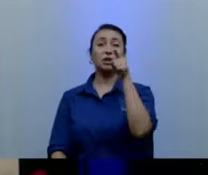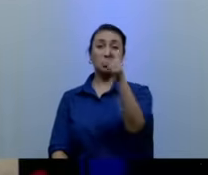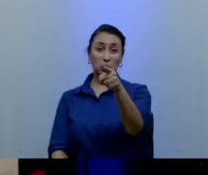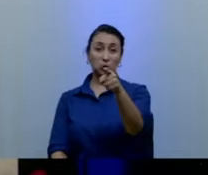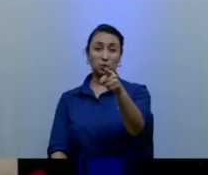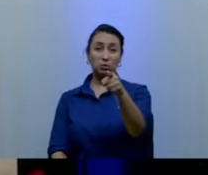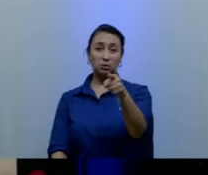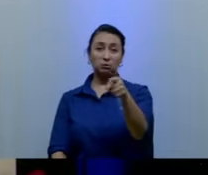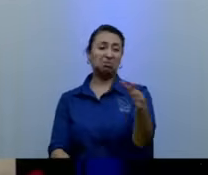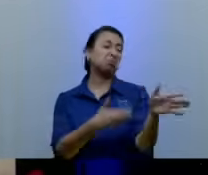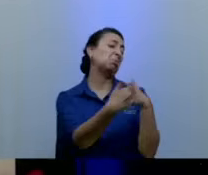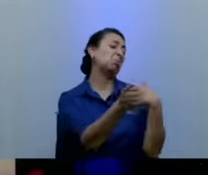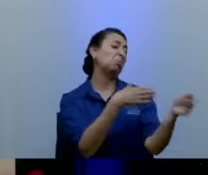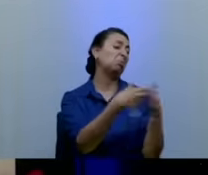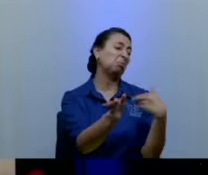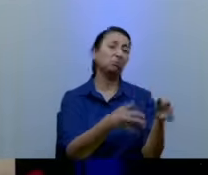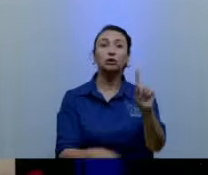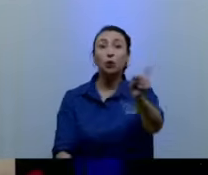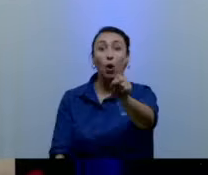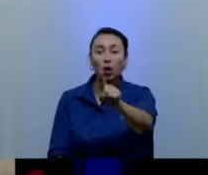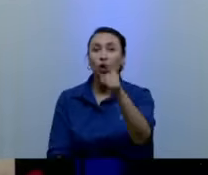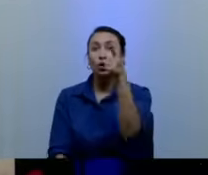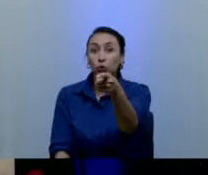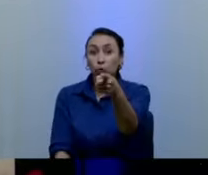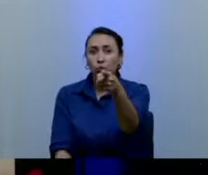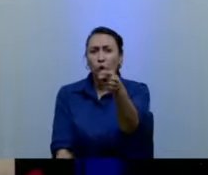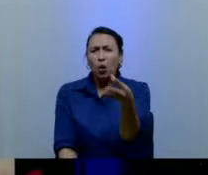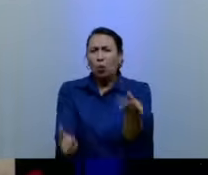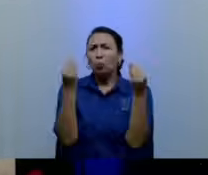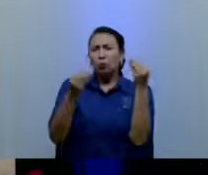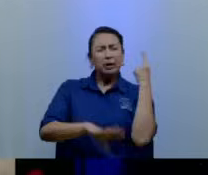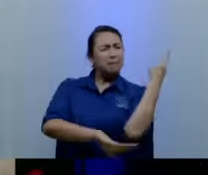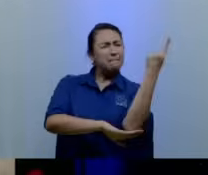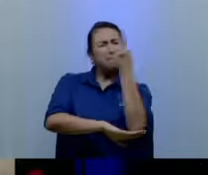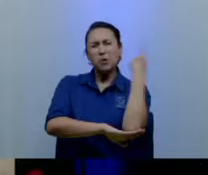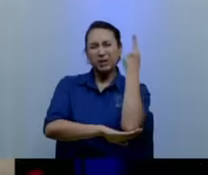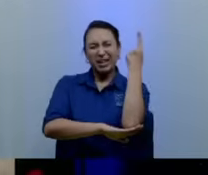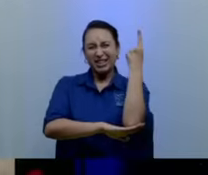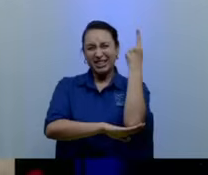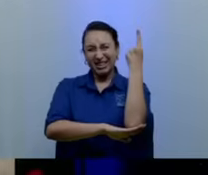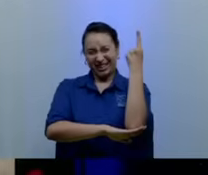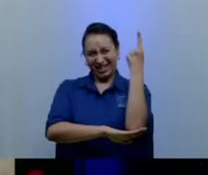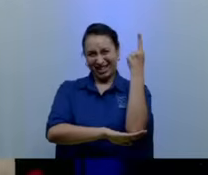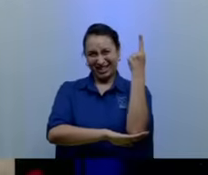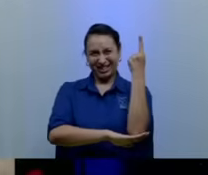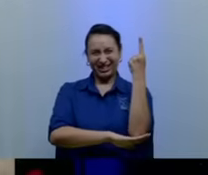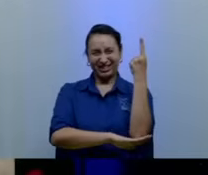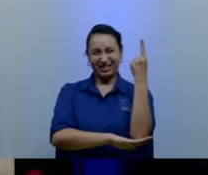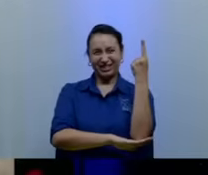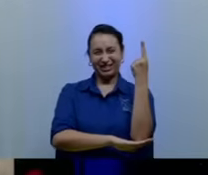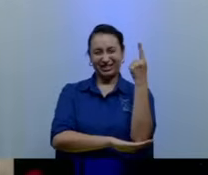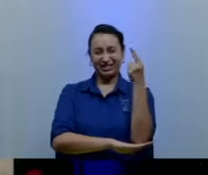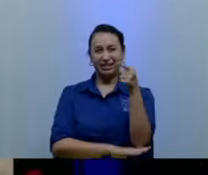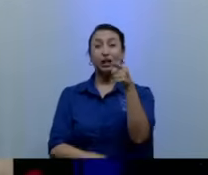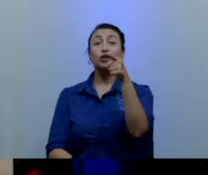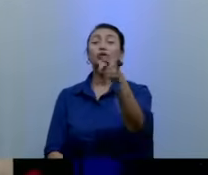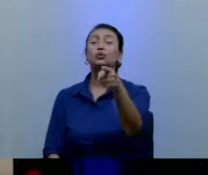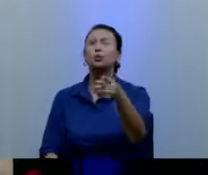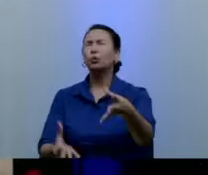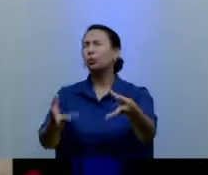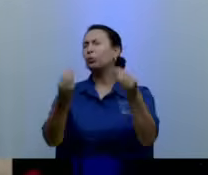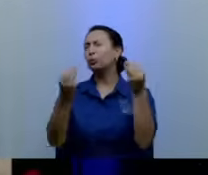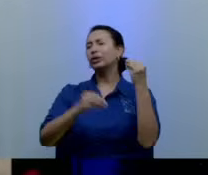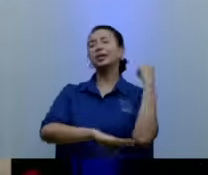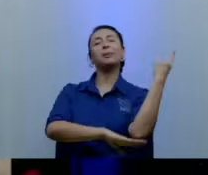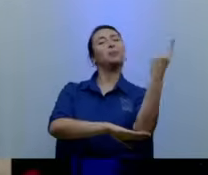cosa. Eres muy valioso ante los ojos del Señor. Tampoco es que lo esté diciendo yo para sobarle la leva.